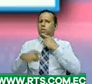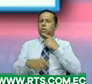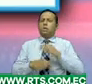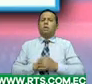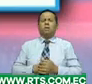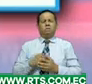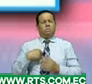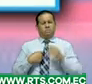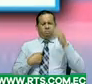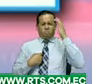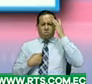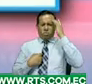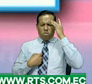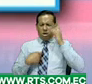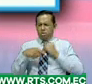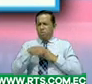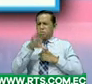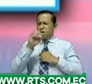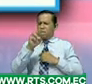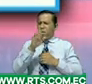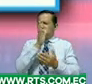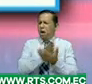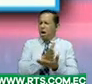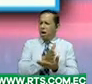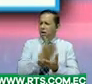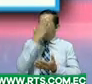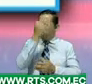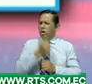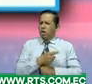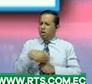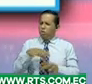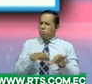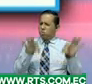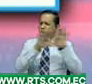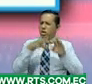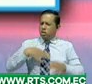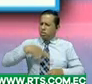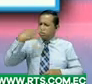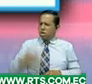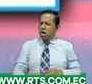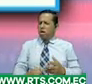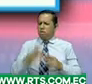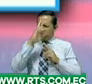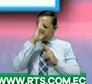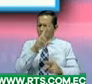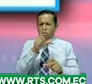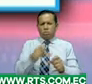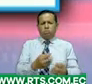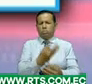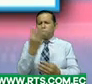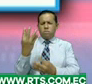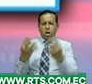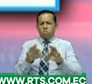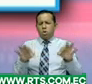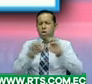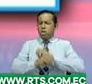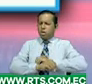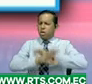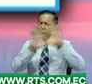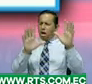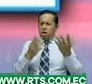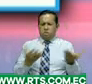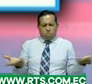de la sesión del CNE. El compromiso de actuar con seriedad y sensatez hacia el país requiere de transparencia y sentido de oportunidad